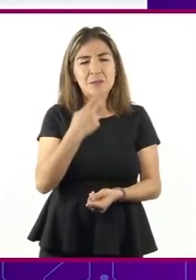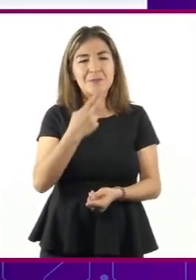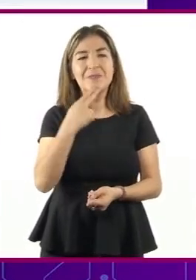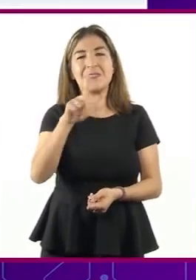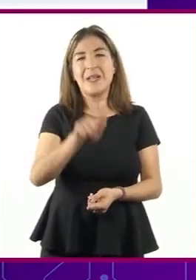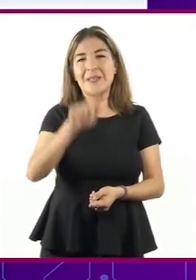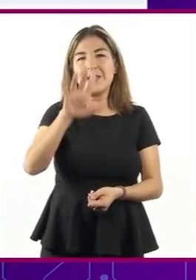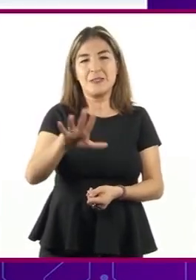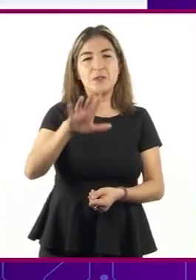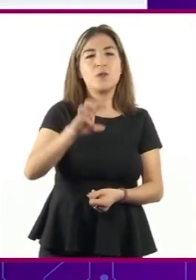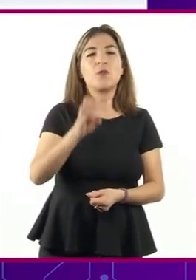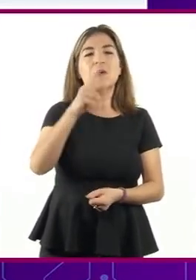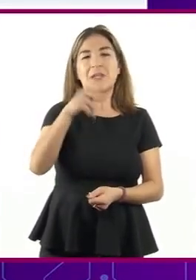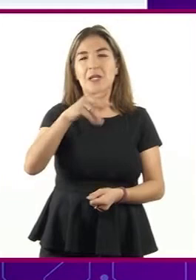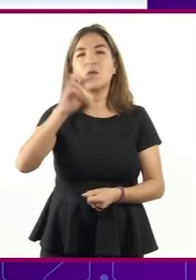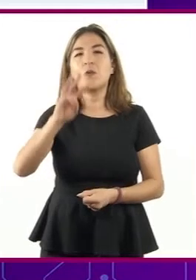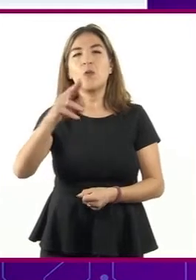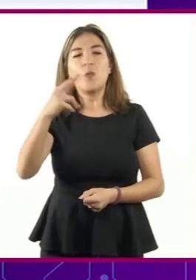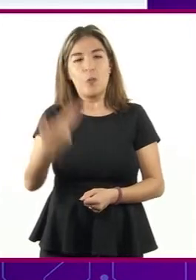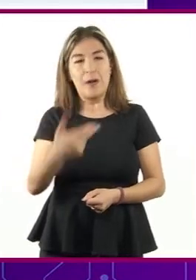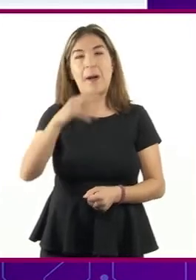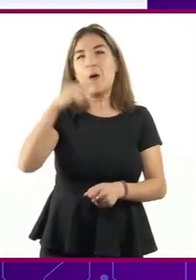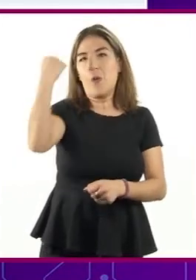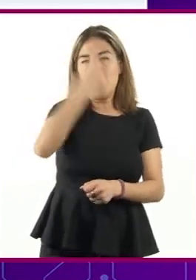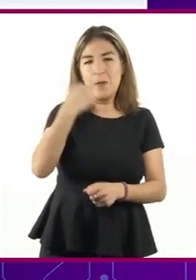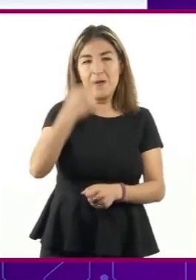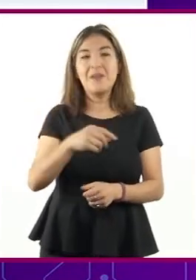del consumo básico y nos quedan aún